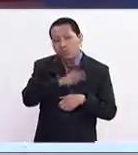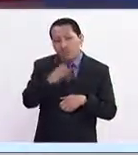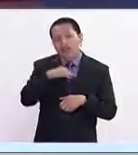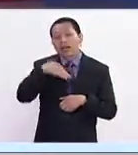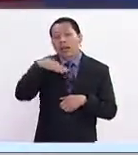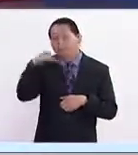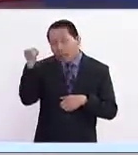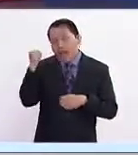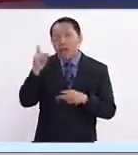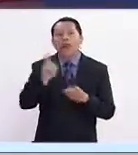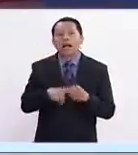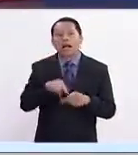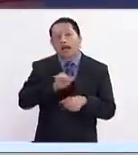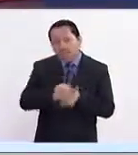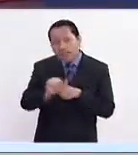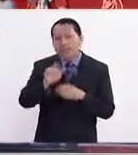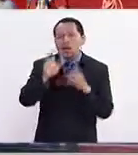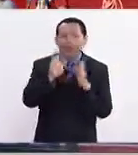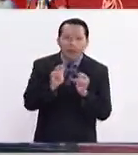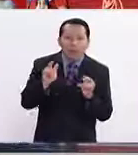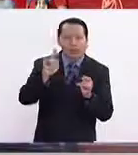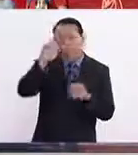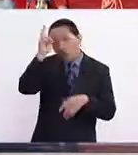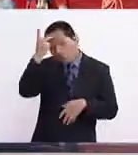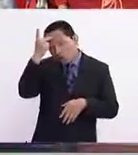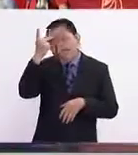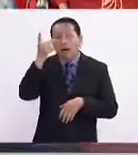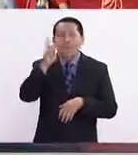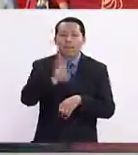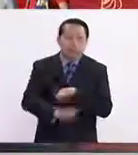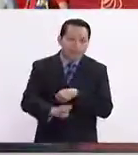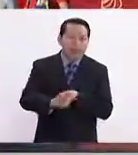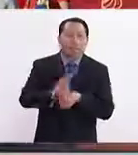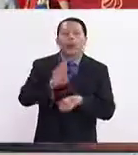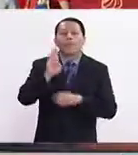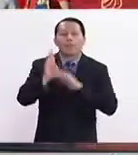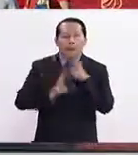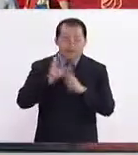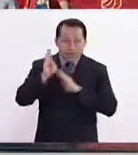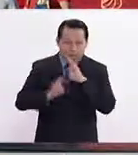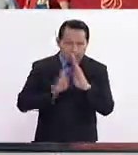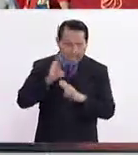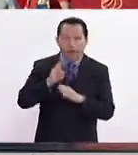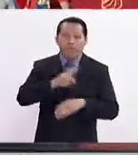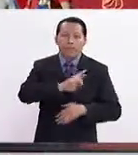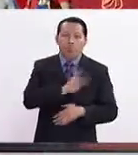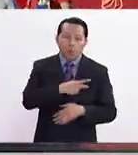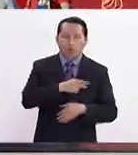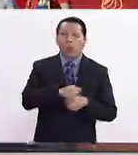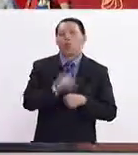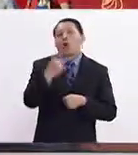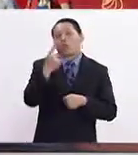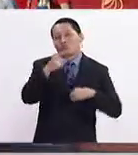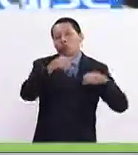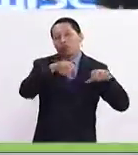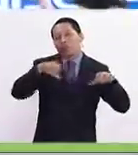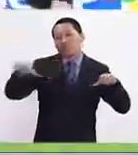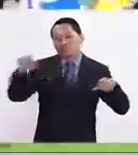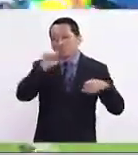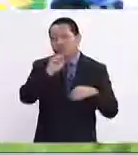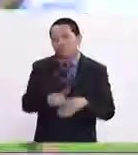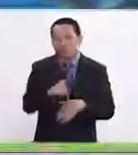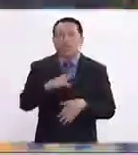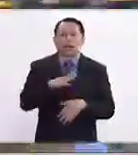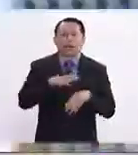Alemania, Argentina, Francia, Polonia, Brasil, Bélgica y Portugal serán sorteados como número 1 del resto de los sectores. Así